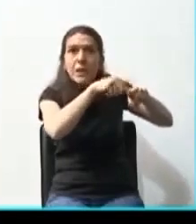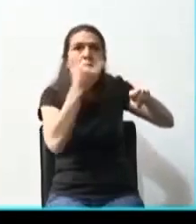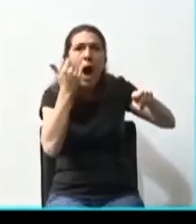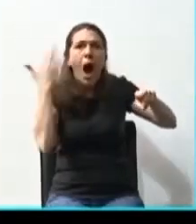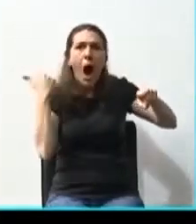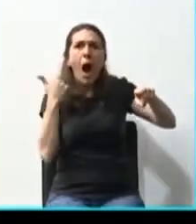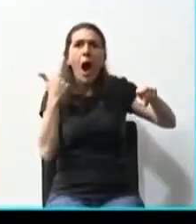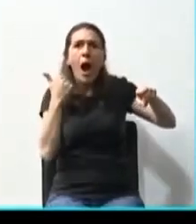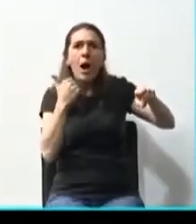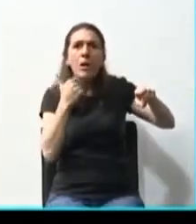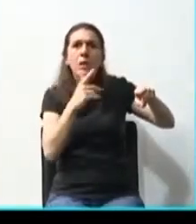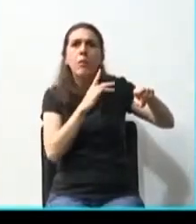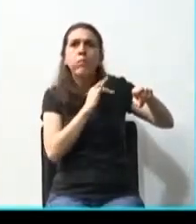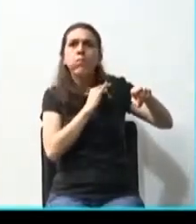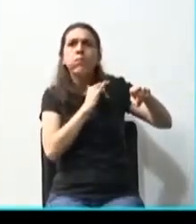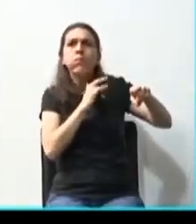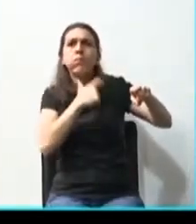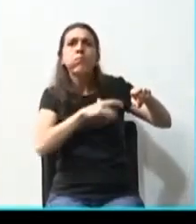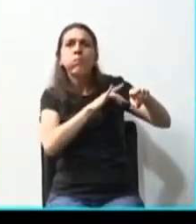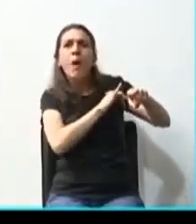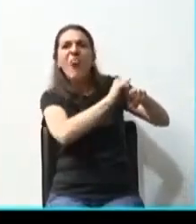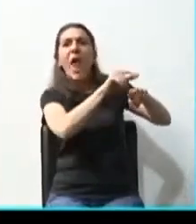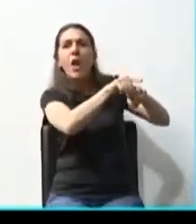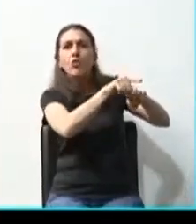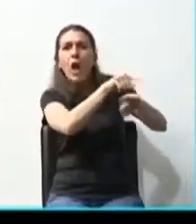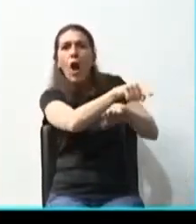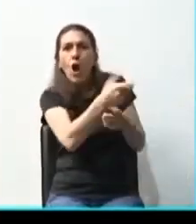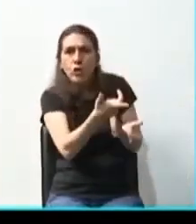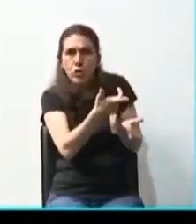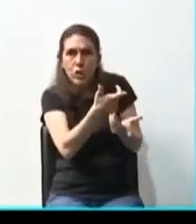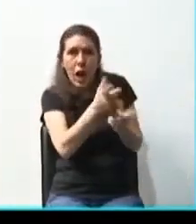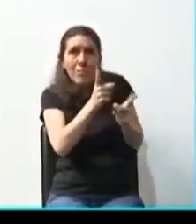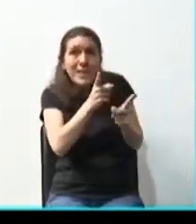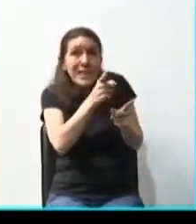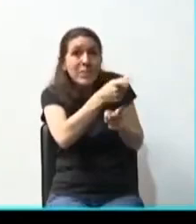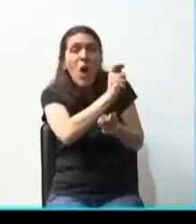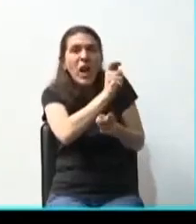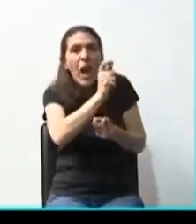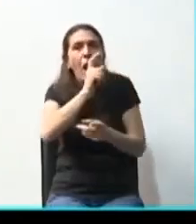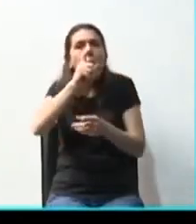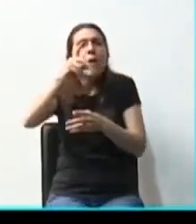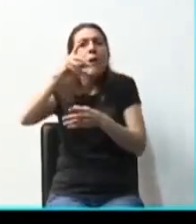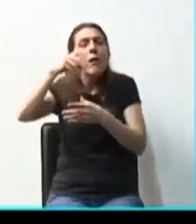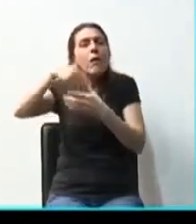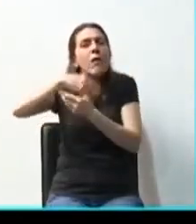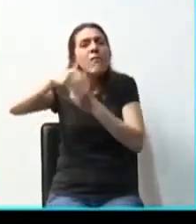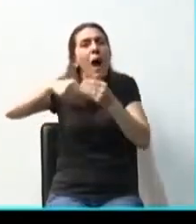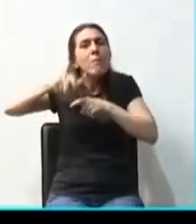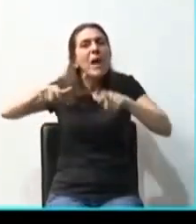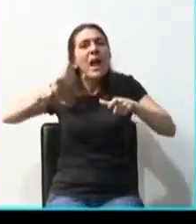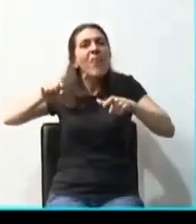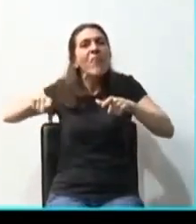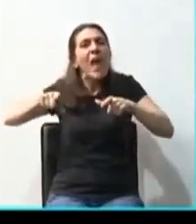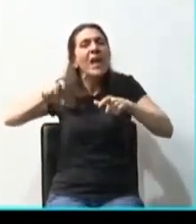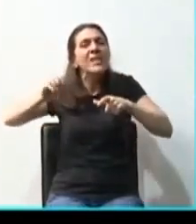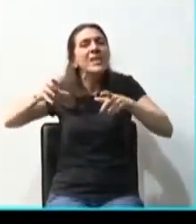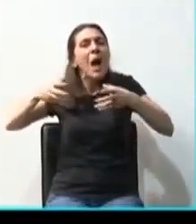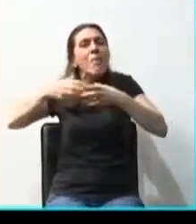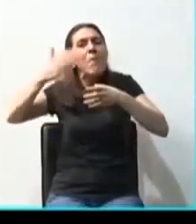denunciado, en este caso de un funcionario que ha sido denunciado incluso por los familiares de Memoria Activa, así que no cuenten con nosotros para